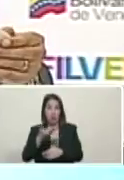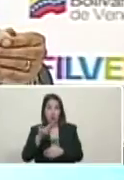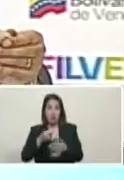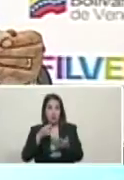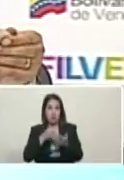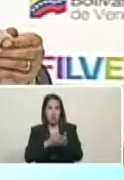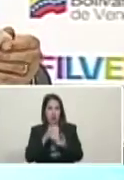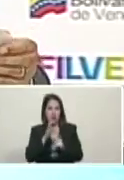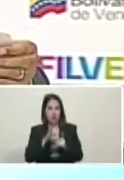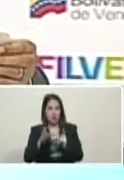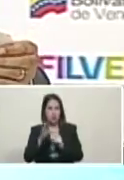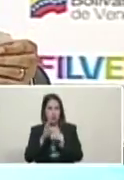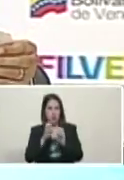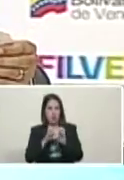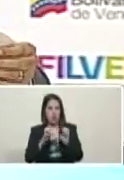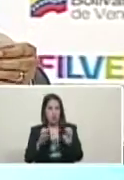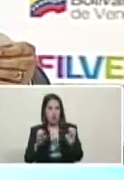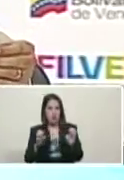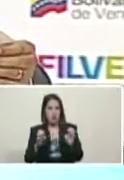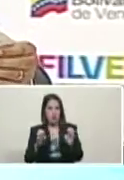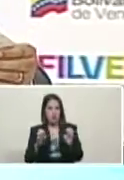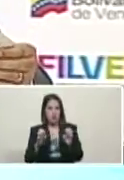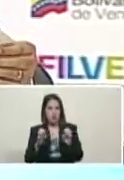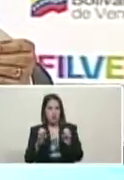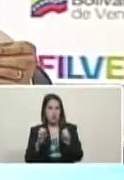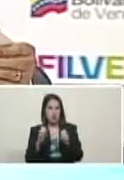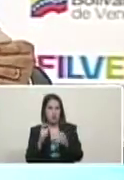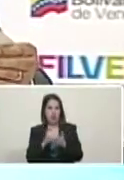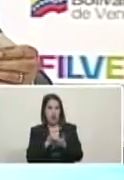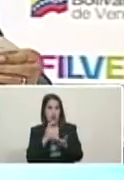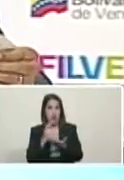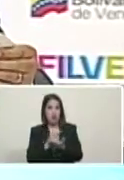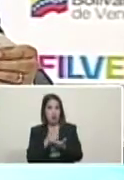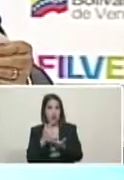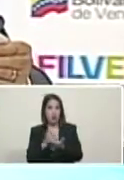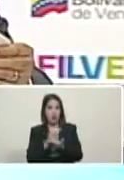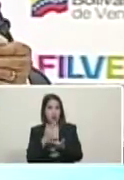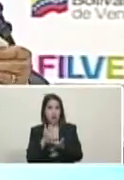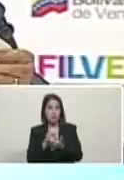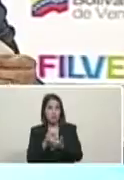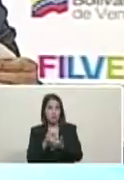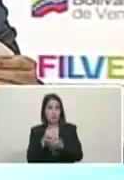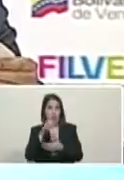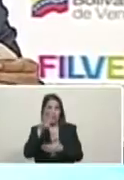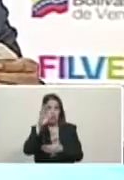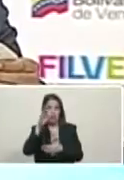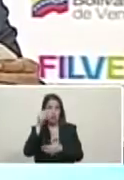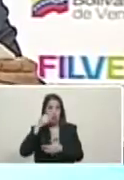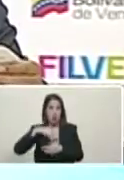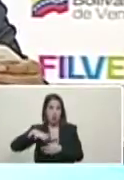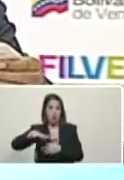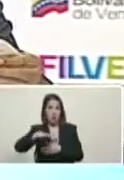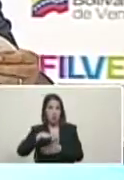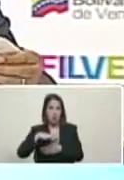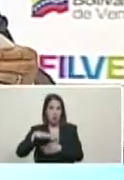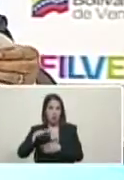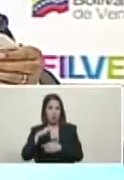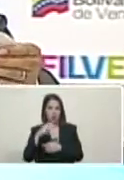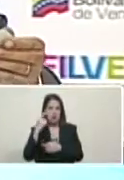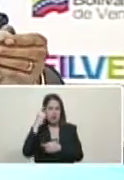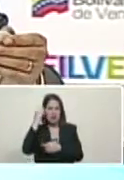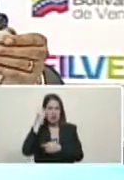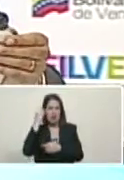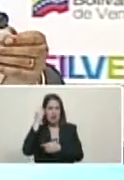que invertir en la educación, hay que invertir en el libro, sí, hay que invertir. Ese es el futuro de nuestros pueblos. No le crean al Fondo